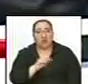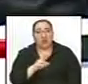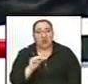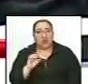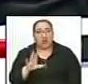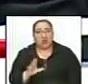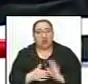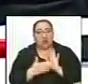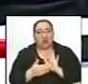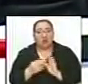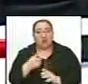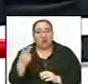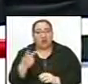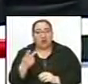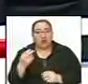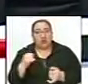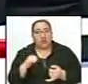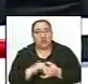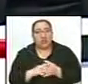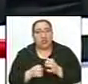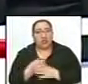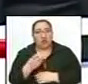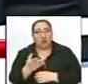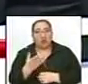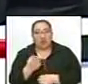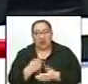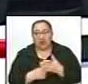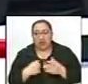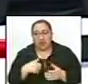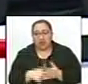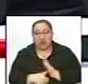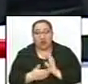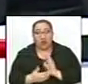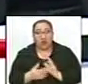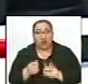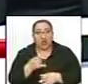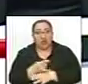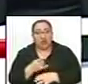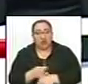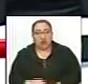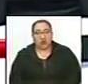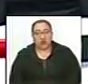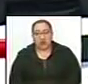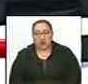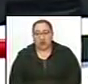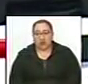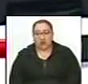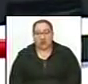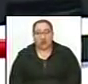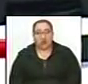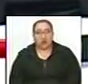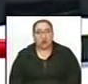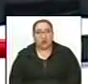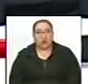presentó el 22 de septiembre del año 2017 un pedido para que se actualice esa acusación que tenía el señor Morales Parragués. Entonces